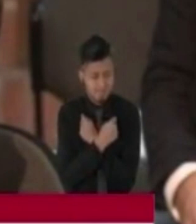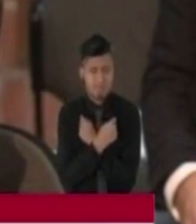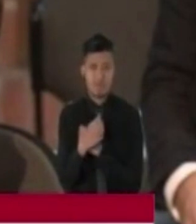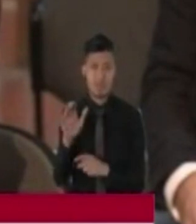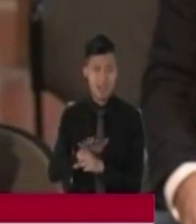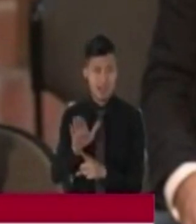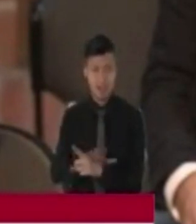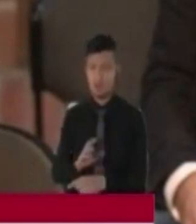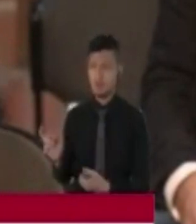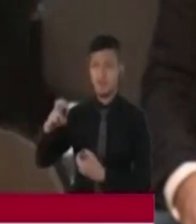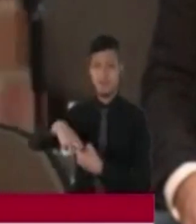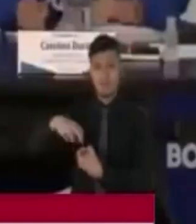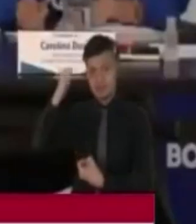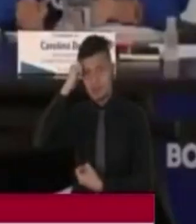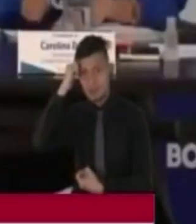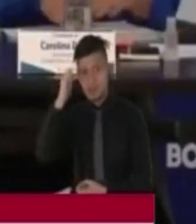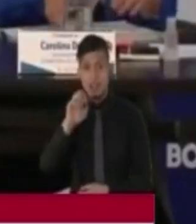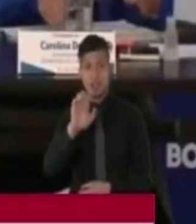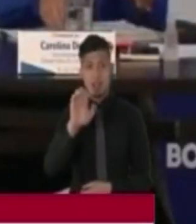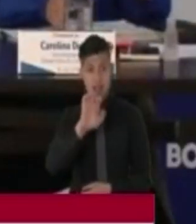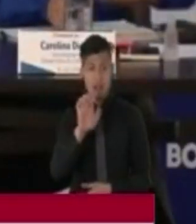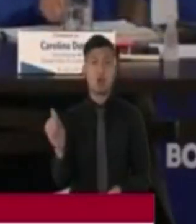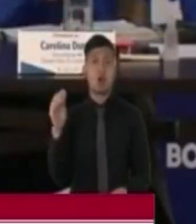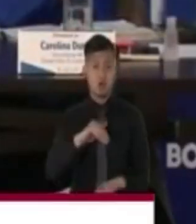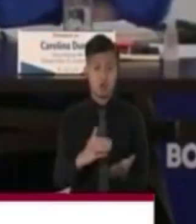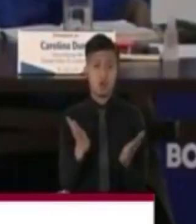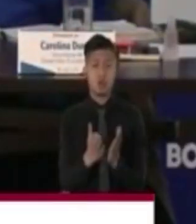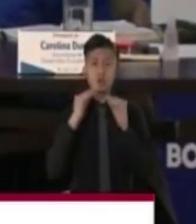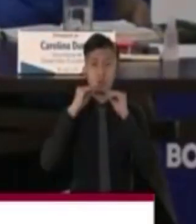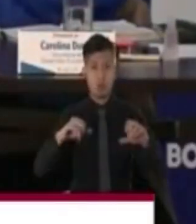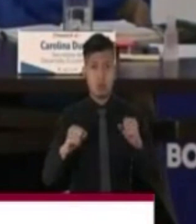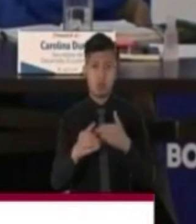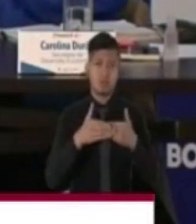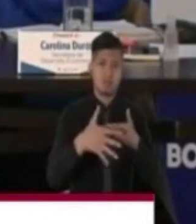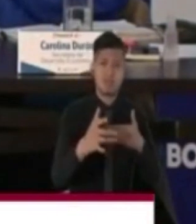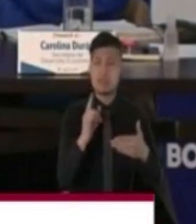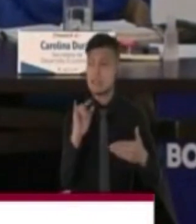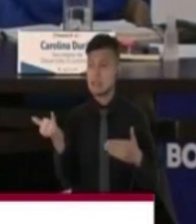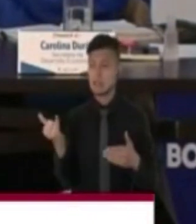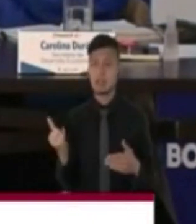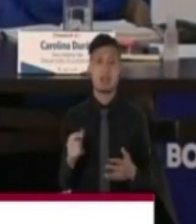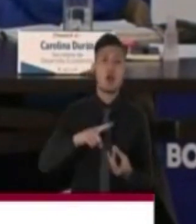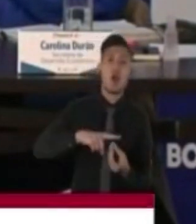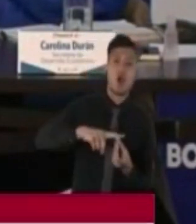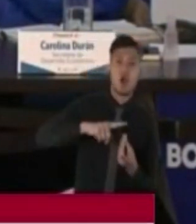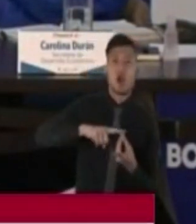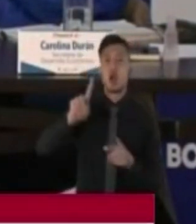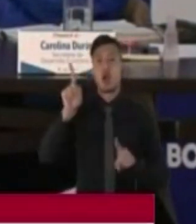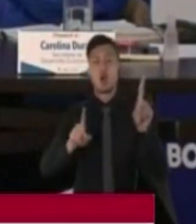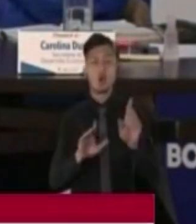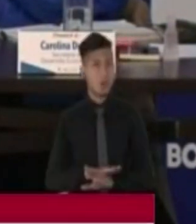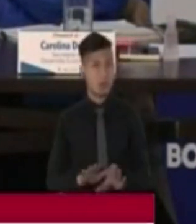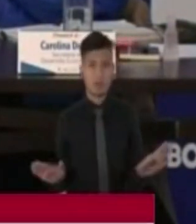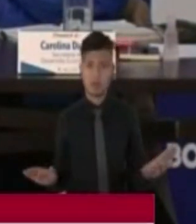FECODE y a la ADE. Pero en enero vuelve la educación pública a Bogotá, sí o sí. No más excusas.